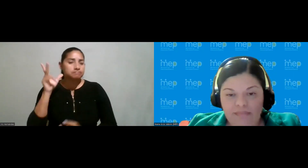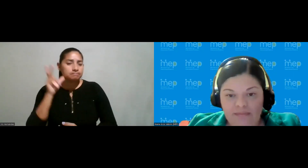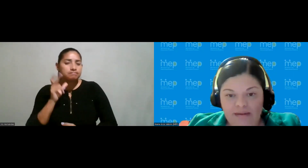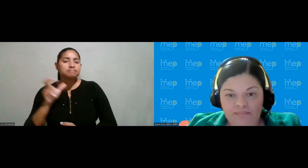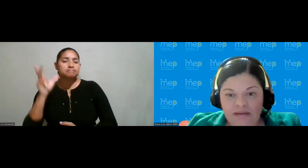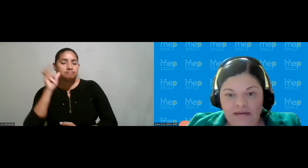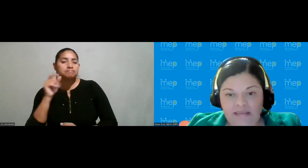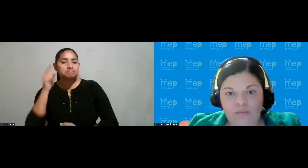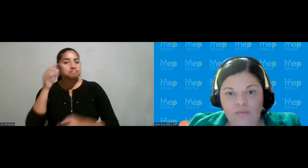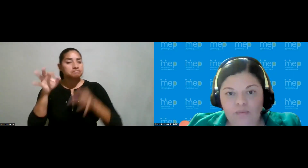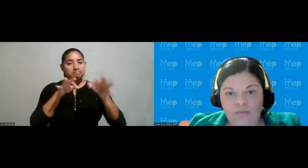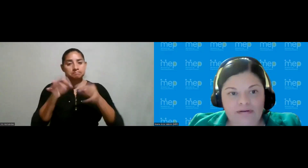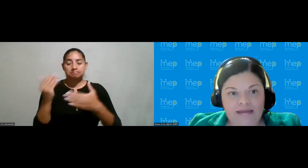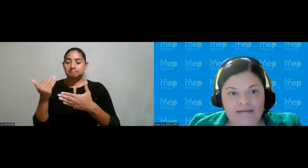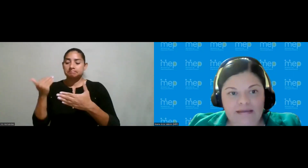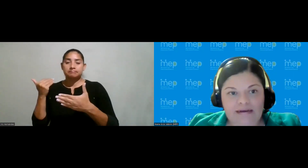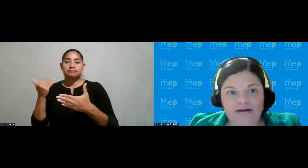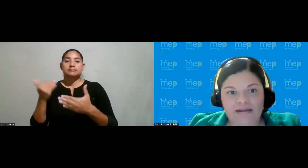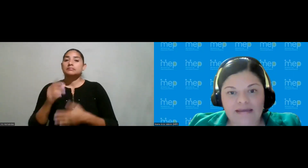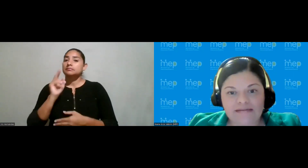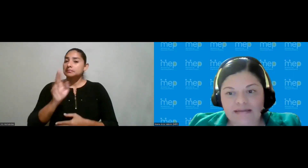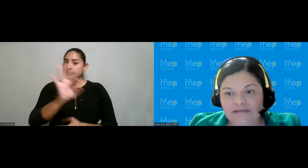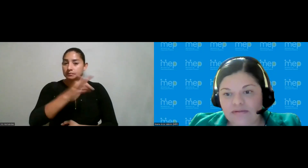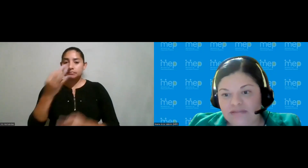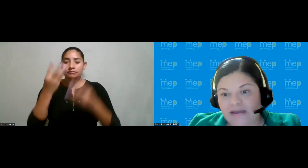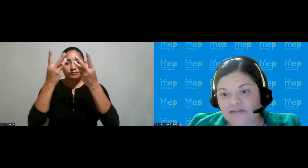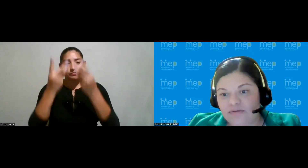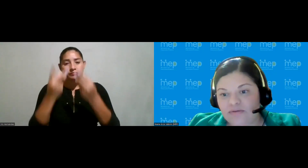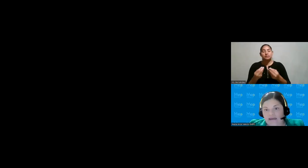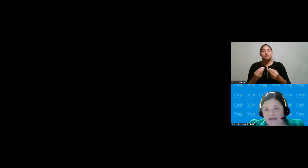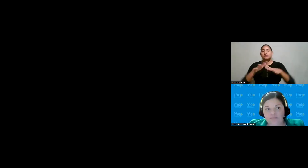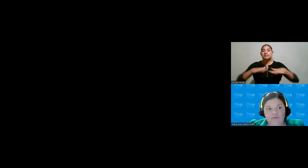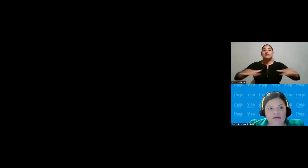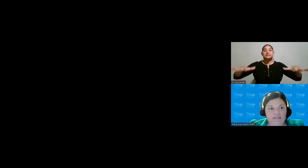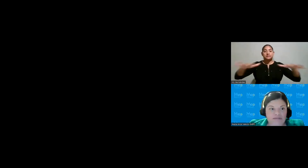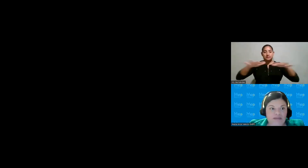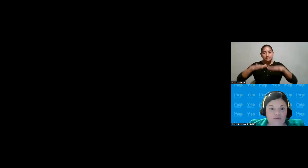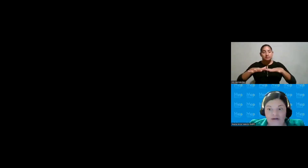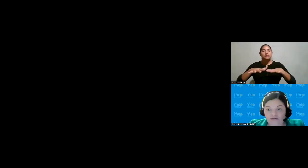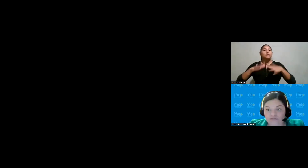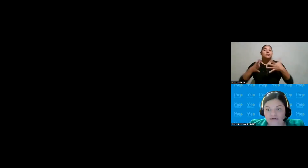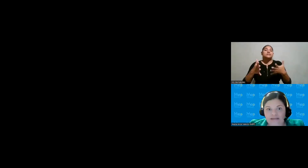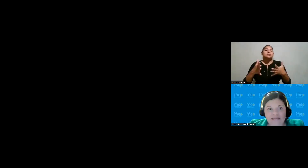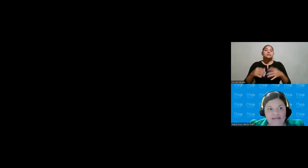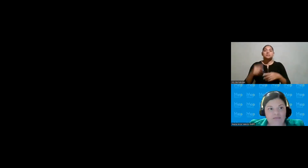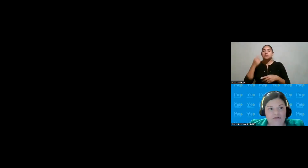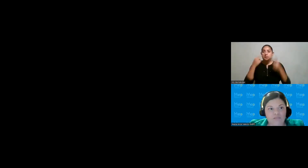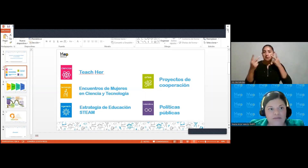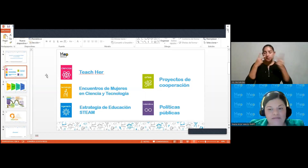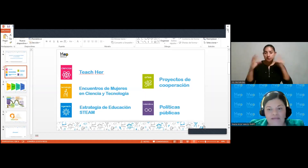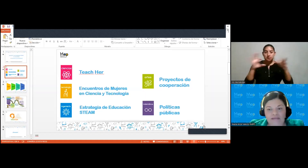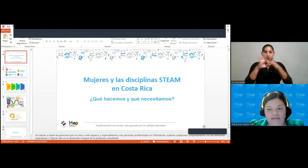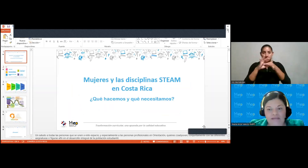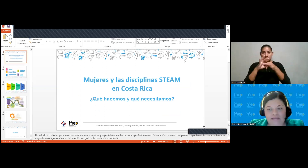de manera previa. Y de igual forma, ¿verdad? La riqueza de estos espacios es poder, pues, encontrarnos, ¿verdad? Y poder,